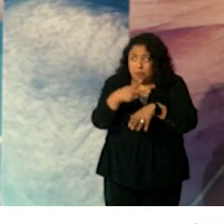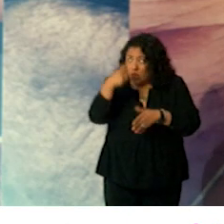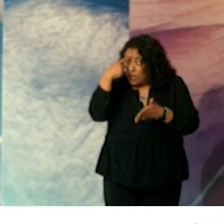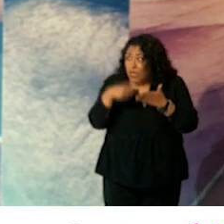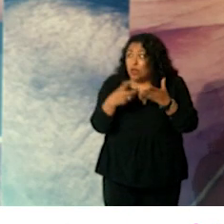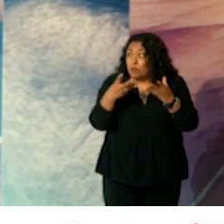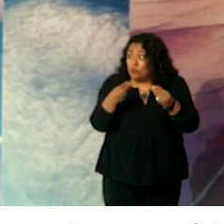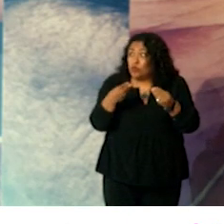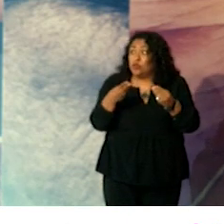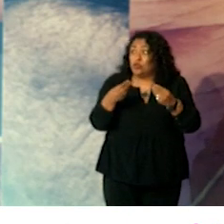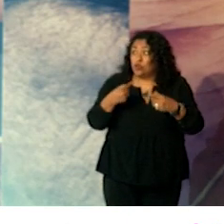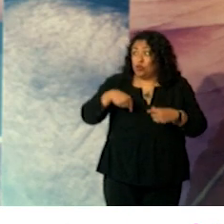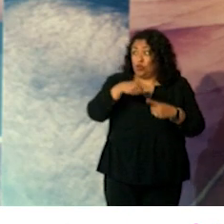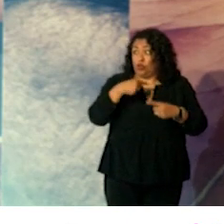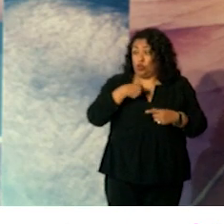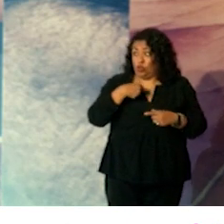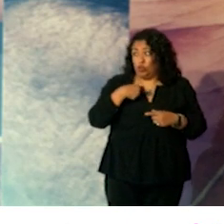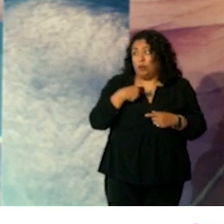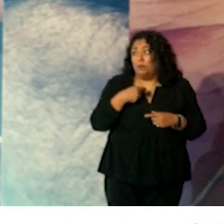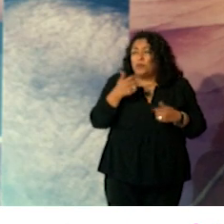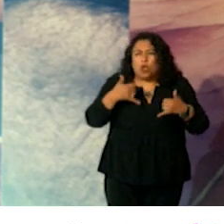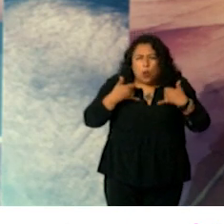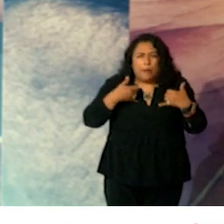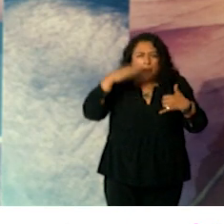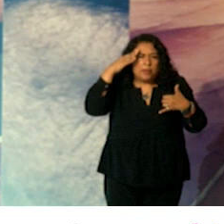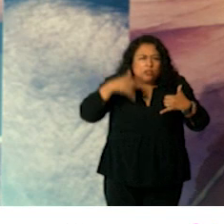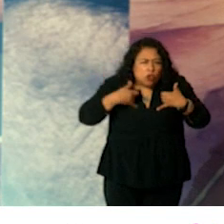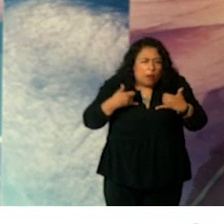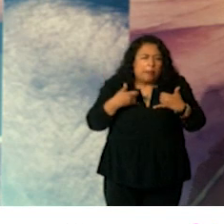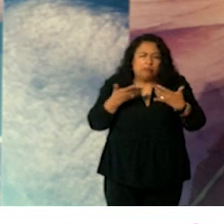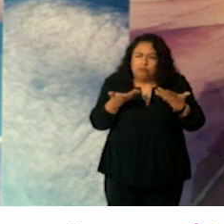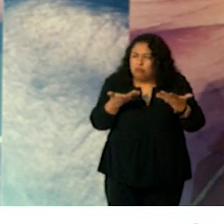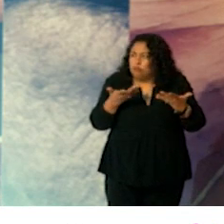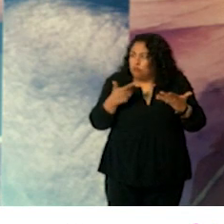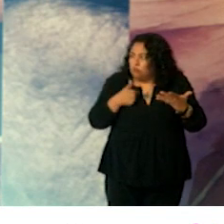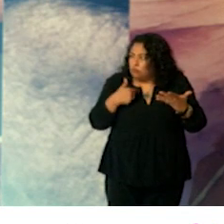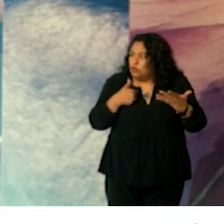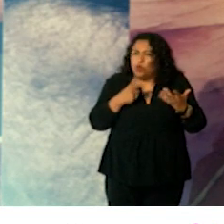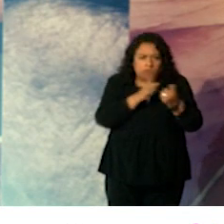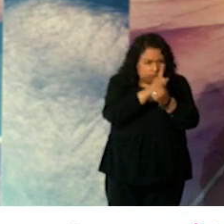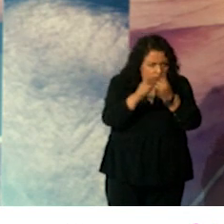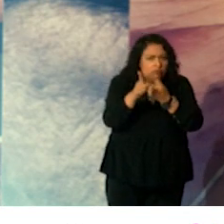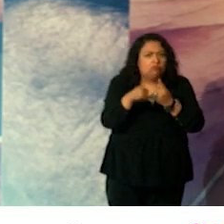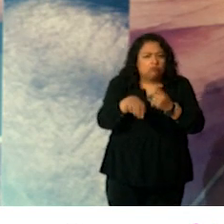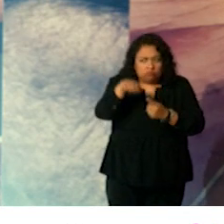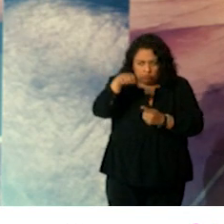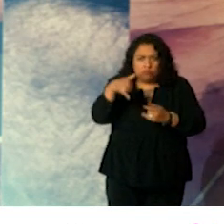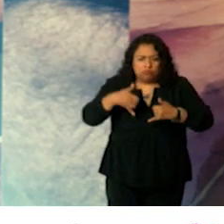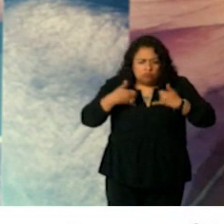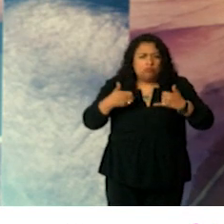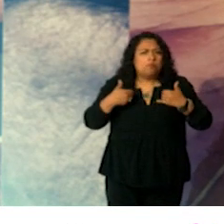Muchos de nosotros, yo soy como un joven, pienso como joven, porque me manejo con gente de estas generaciones y